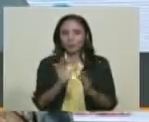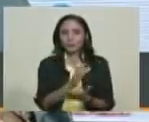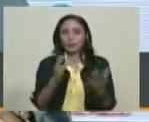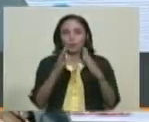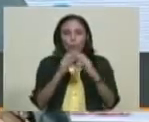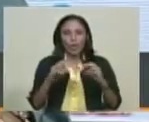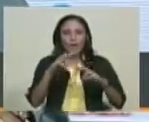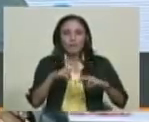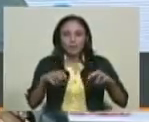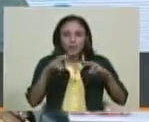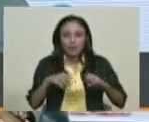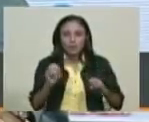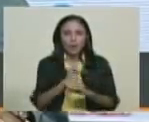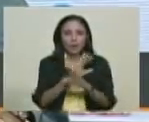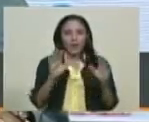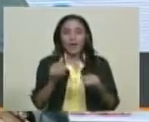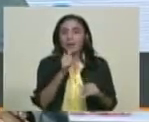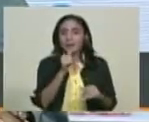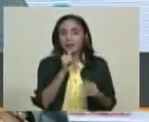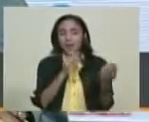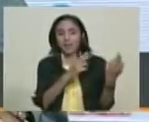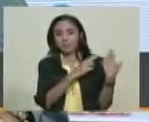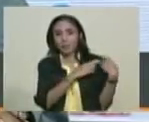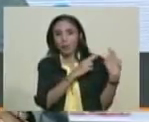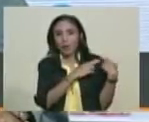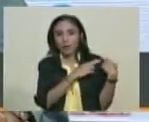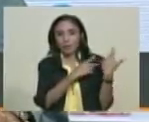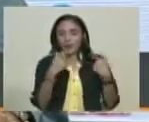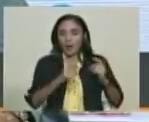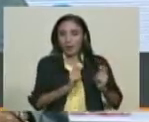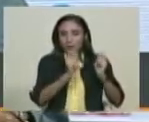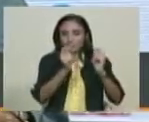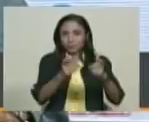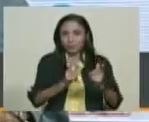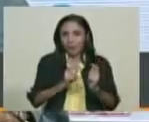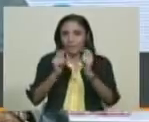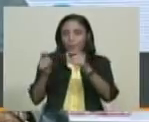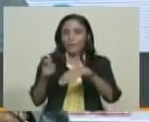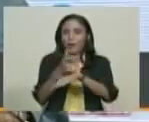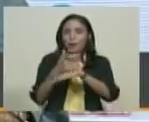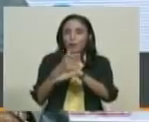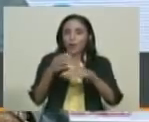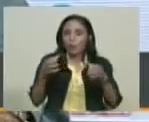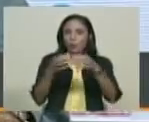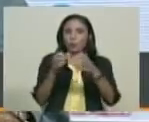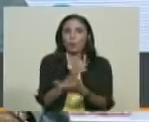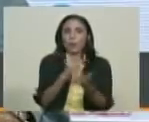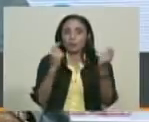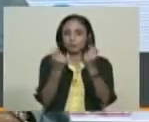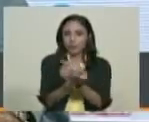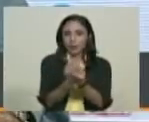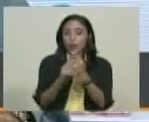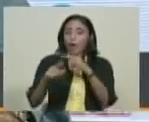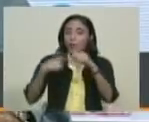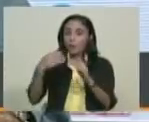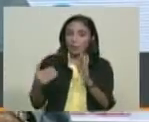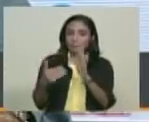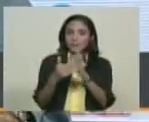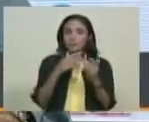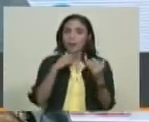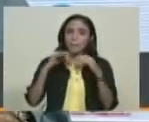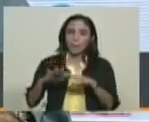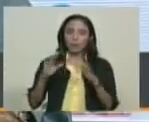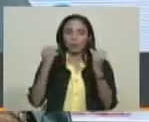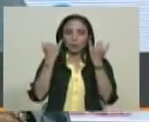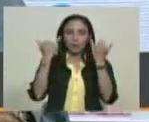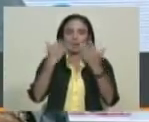investigación de quiénes eran las personas designadas para la Junta de Gobierno de Transición luego del atentado